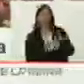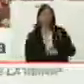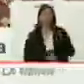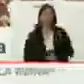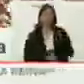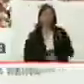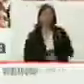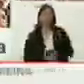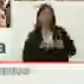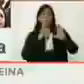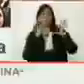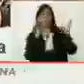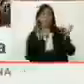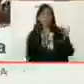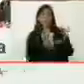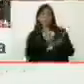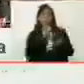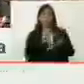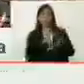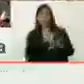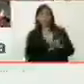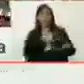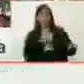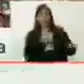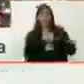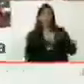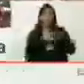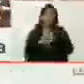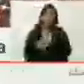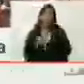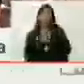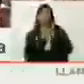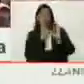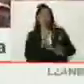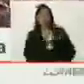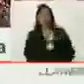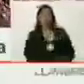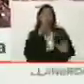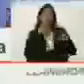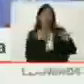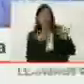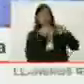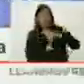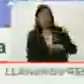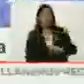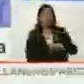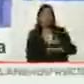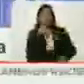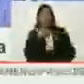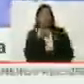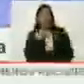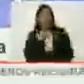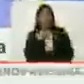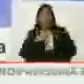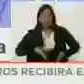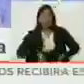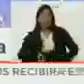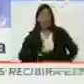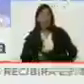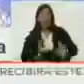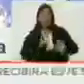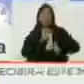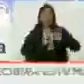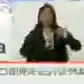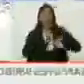del mundo entero, la mayor matrícula de universitarios del mundo entero. La atención integral a la juventud pasa desde que nace un bebé hasta que se gradúa